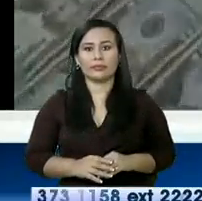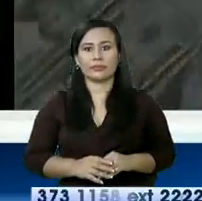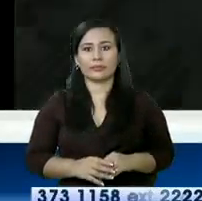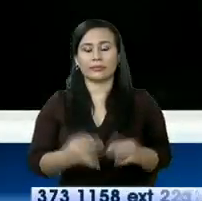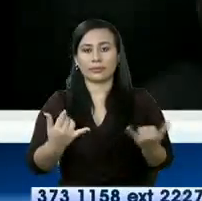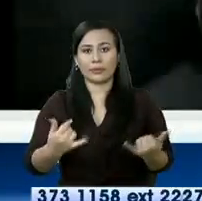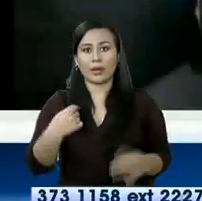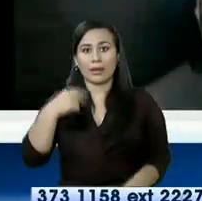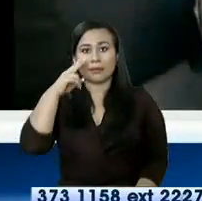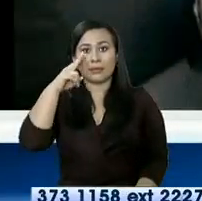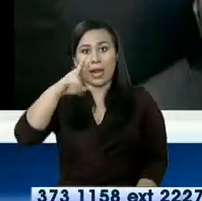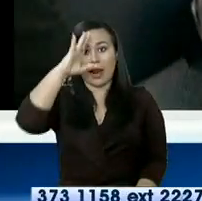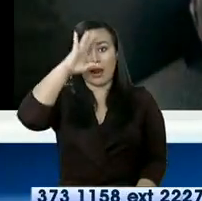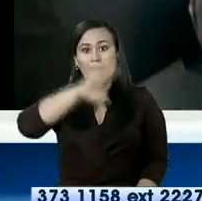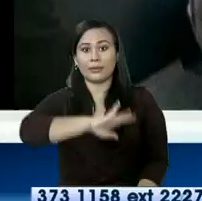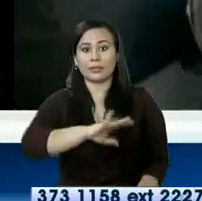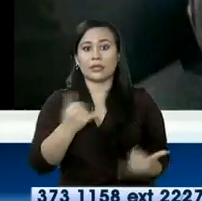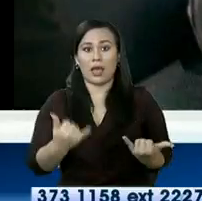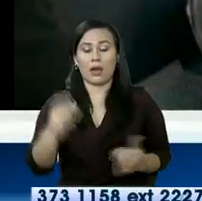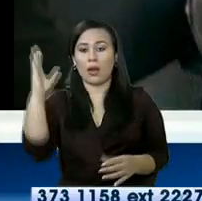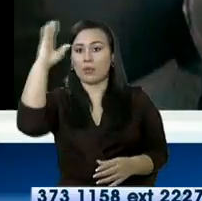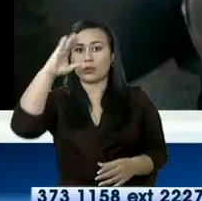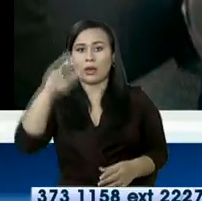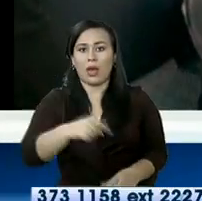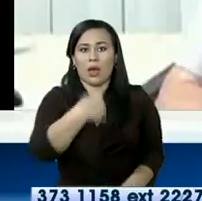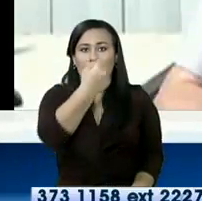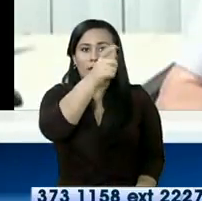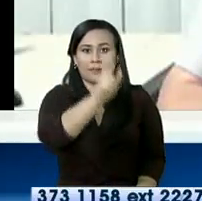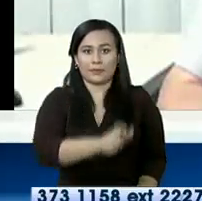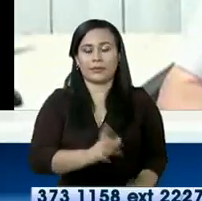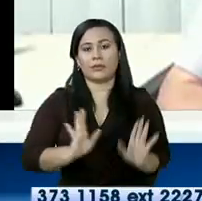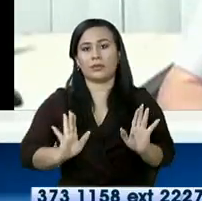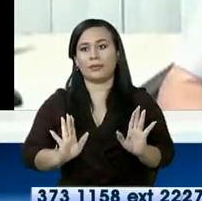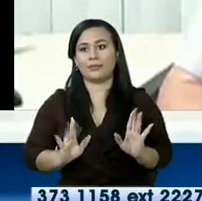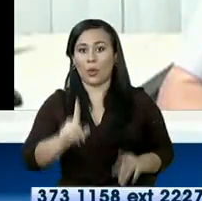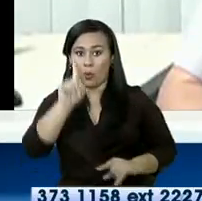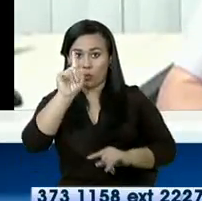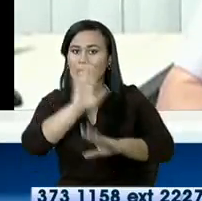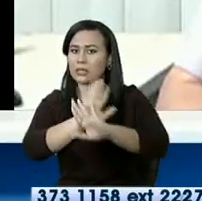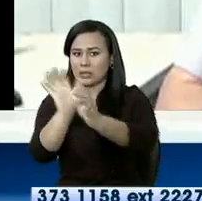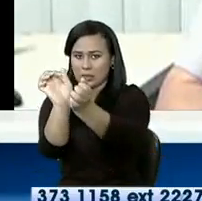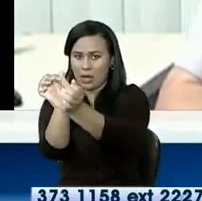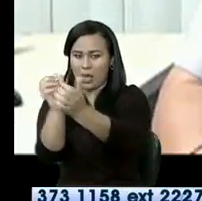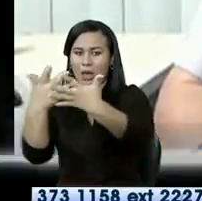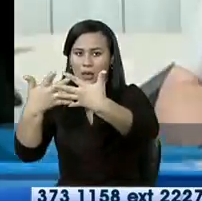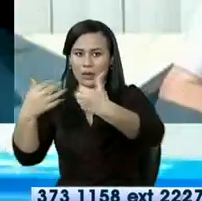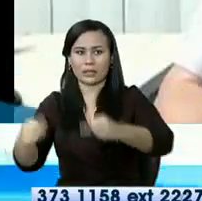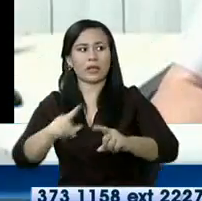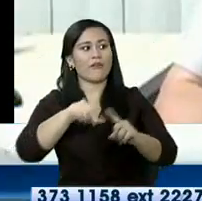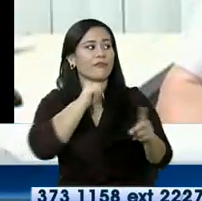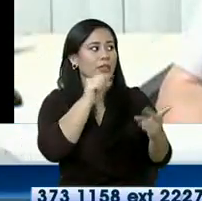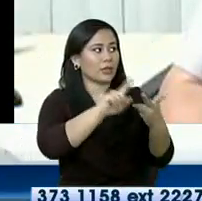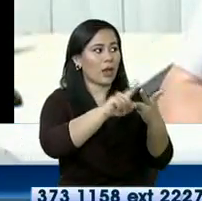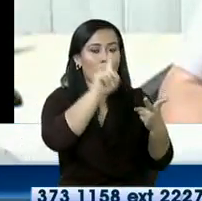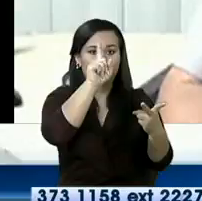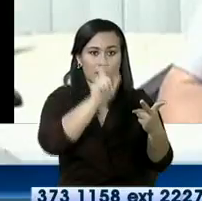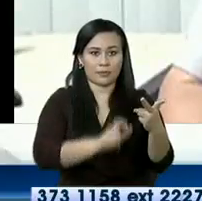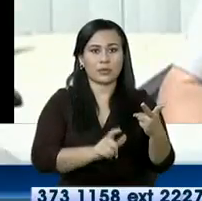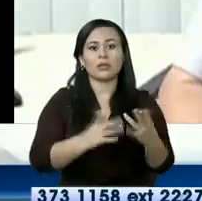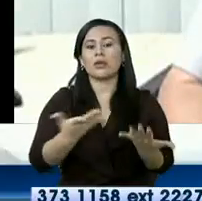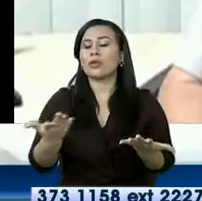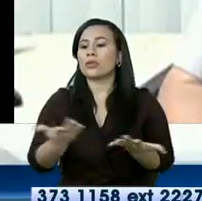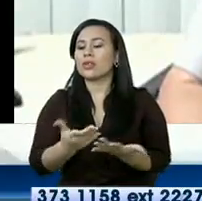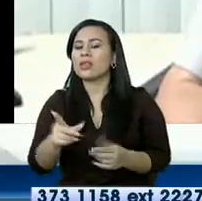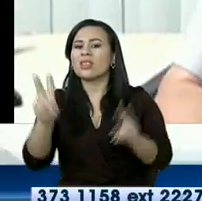la policía está tras la pista del otro implicado estamos en este proceso de tratar alcoholizar al otro autor de este